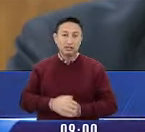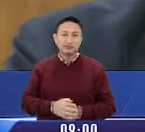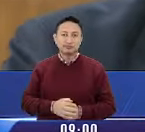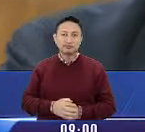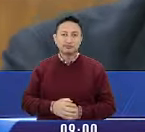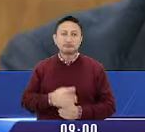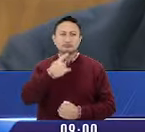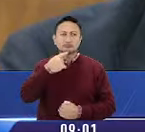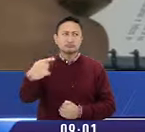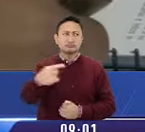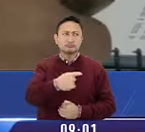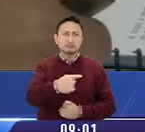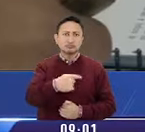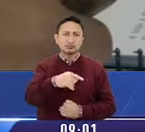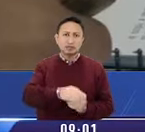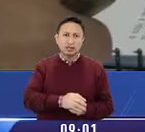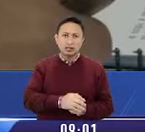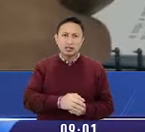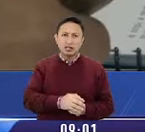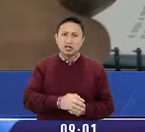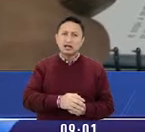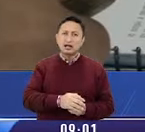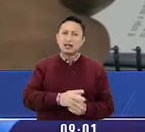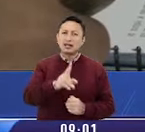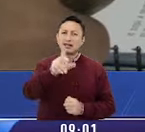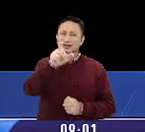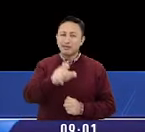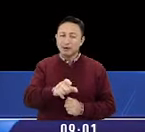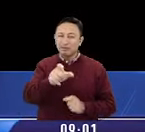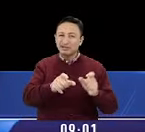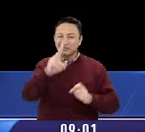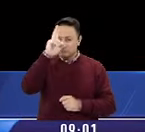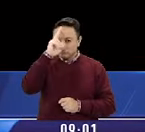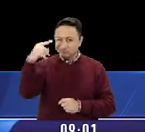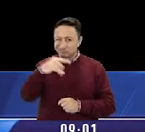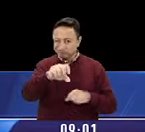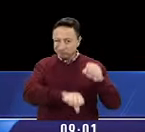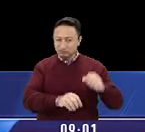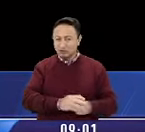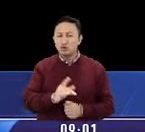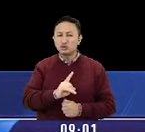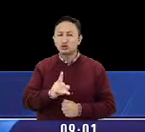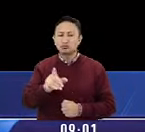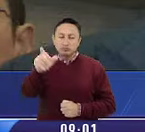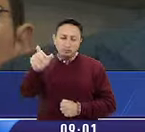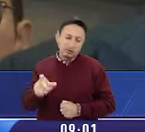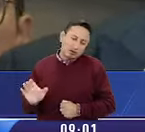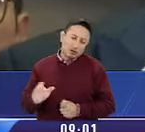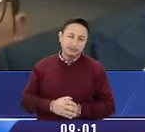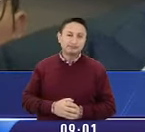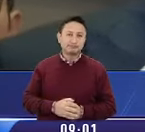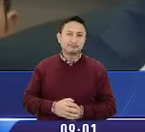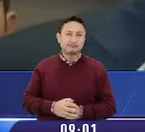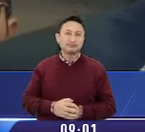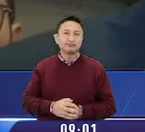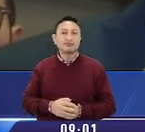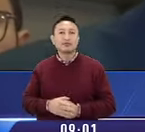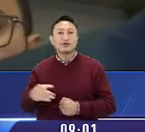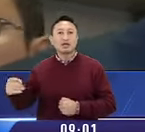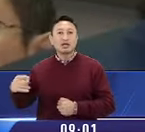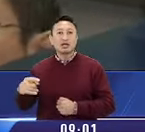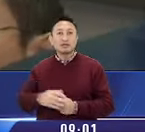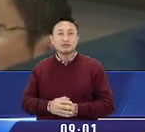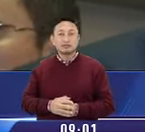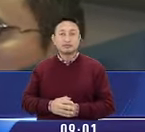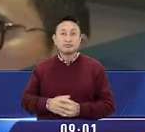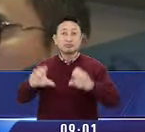se refirió precisamente a supuestos boicot, pero sí a quienes tienen intereses personales. Sectores que proveen de combustibles